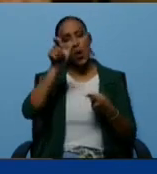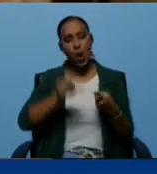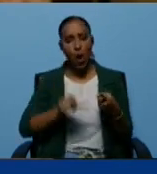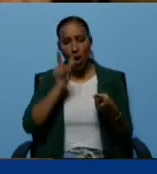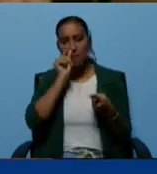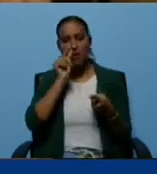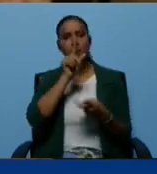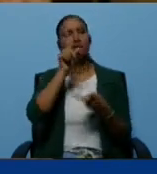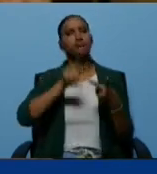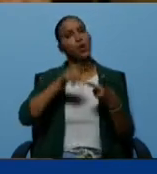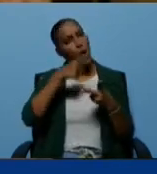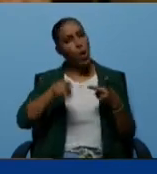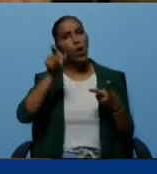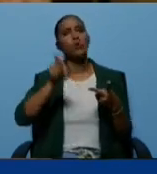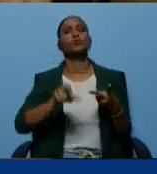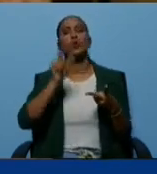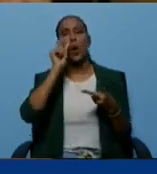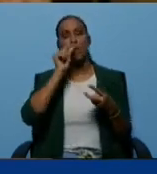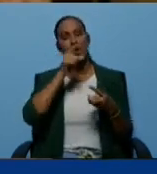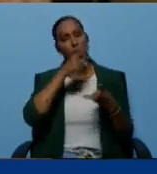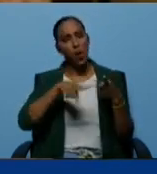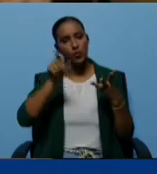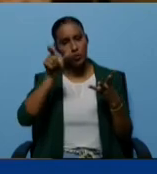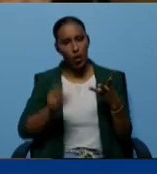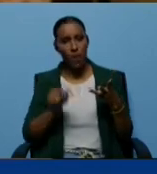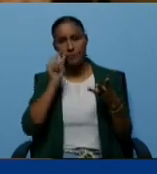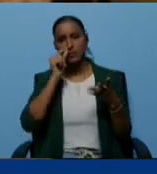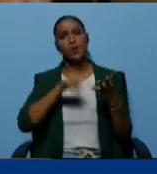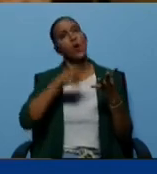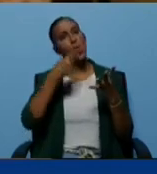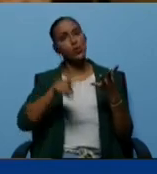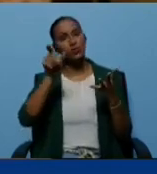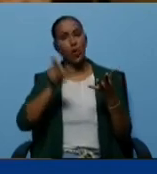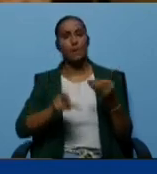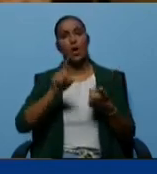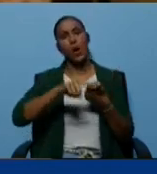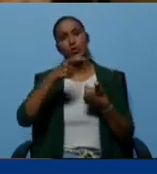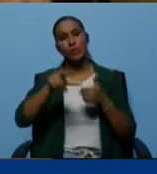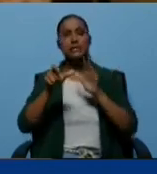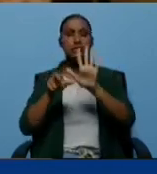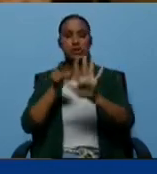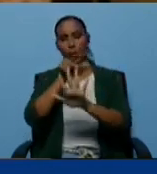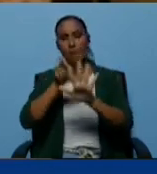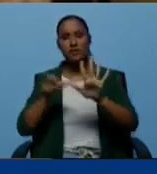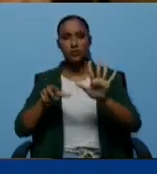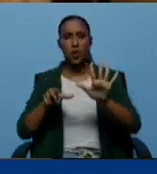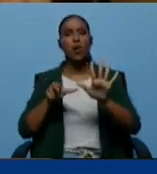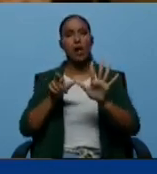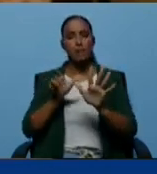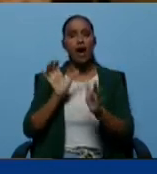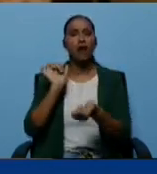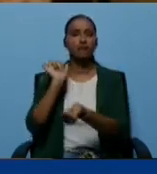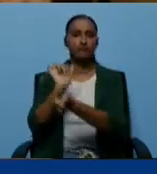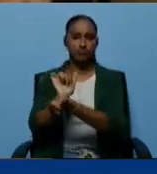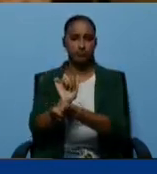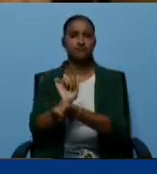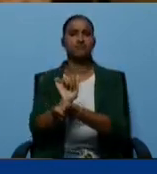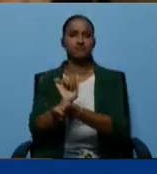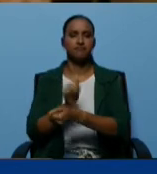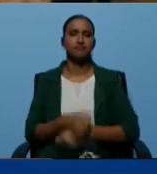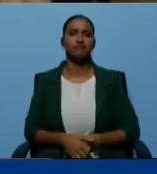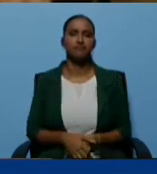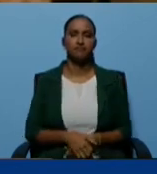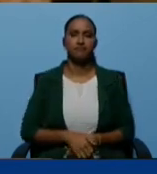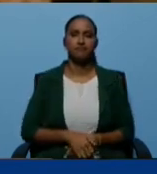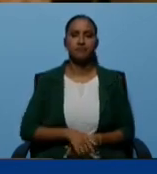Ramírez, Fernando Venancio Martínez, Reifer Eduardo Seija y Joan Enrique Rodríguez. Tanto el autor material como el autor